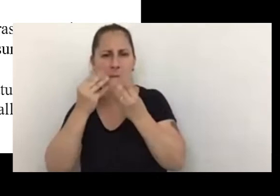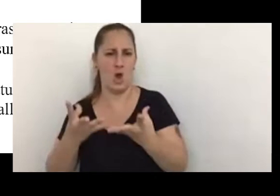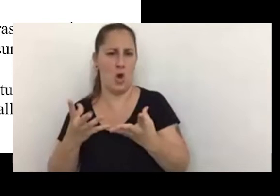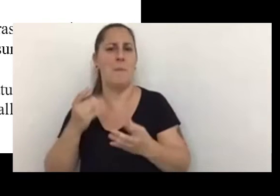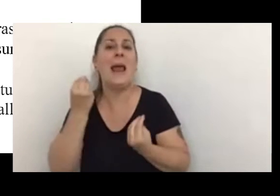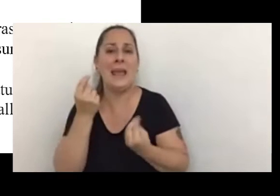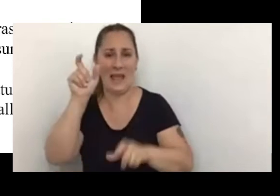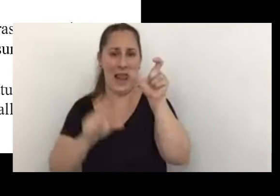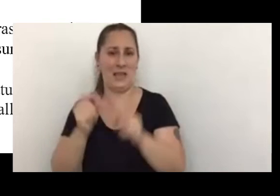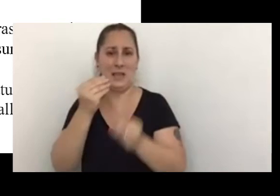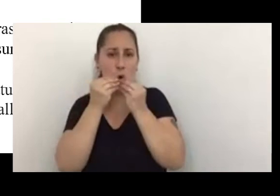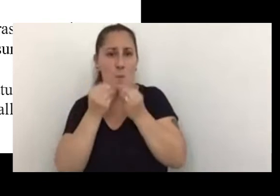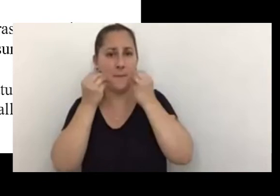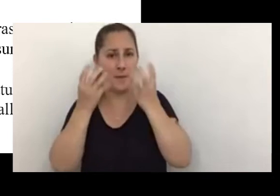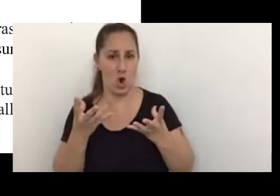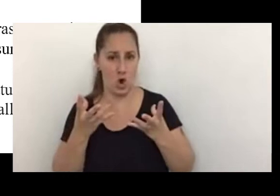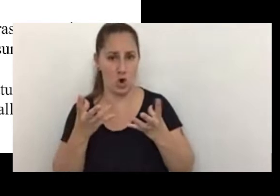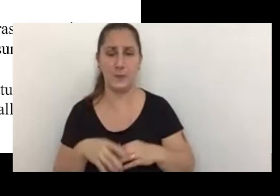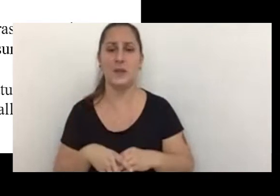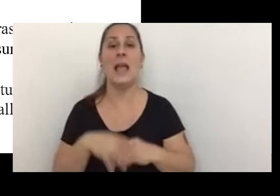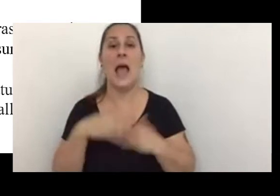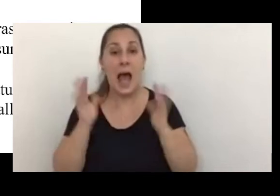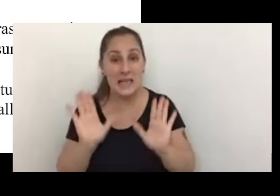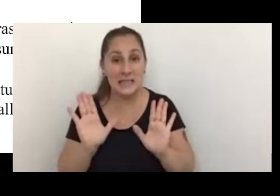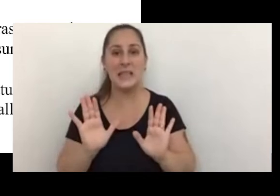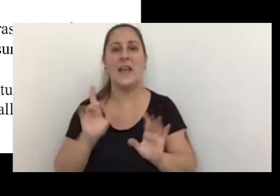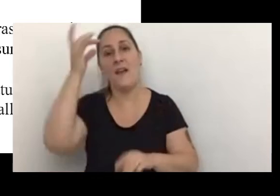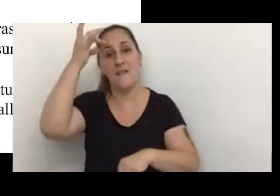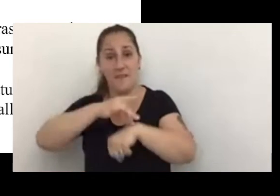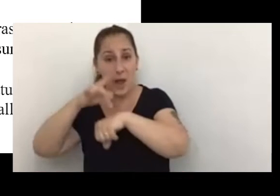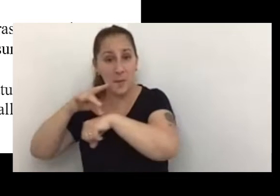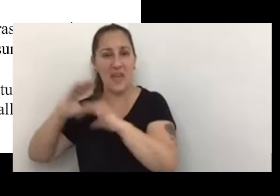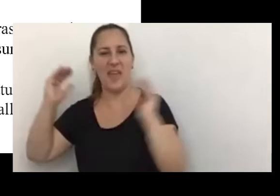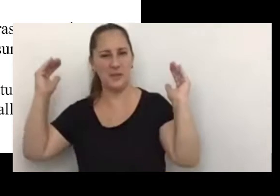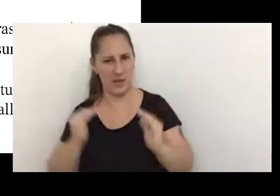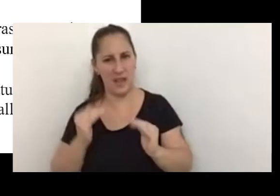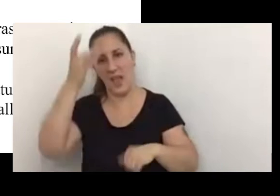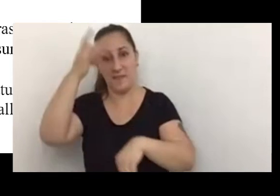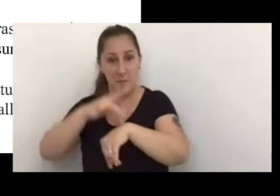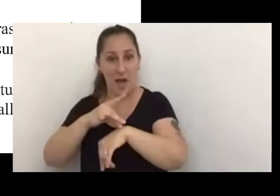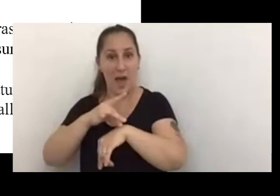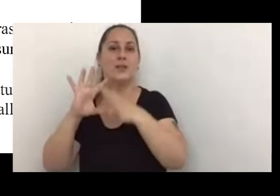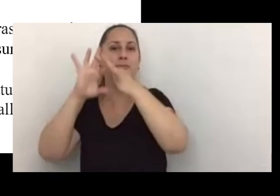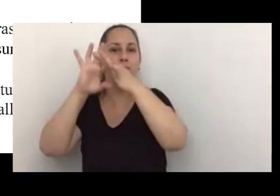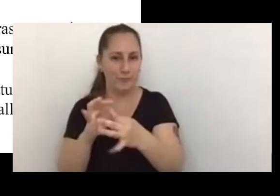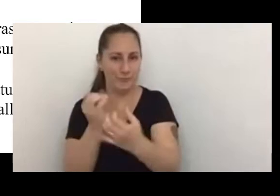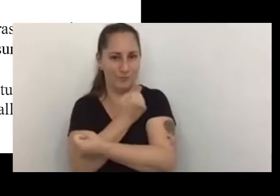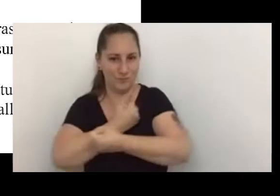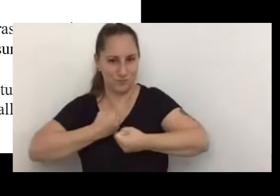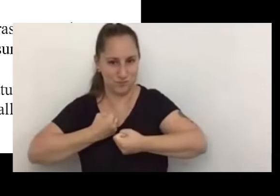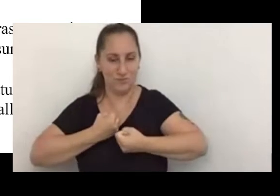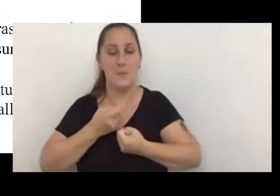los ciudadanos y con ello reducir las enfermedades asociadas a estos problemas. Aunque no se